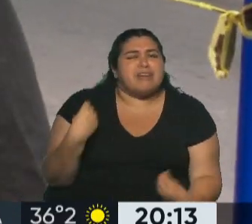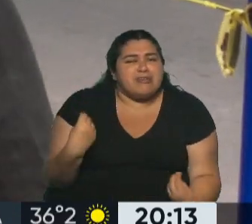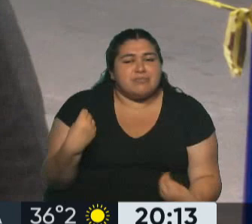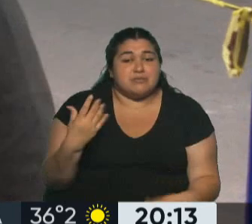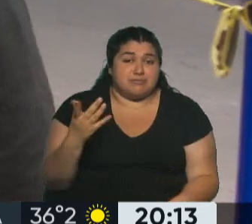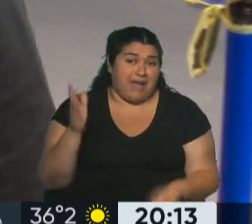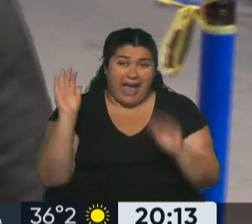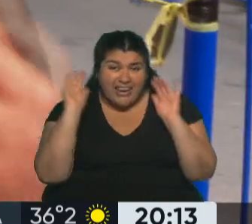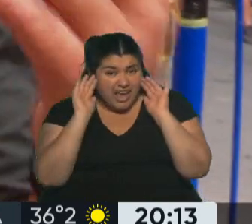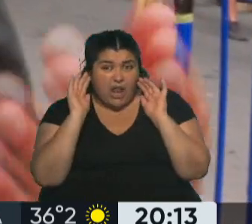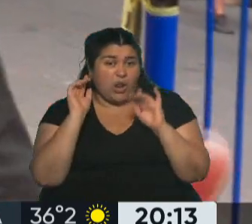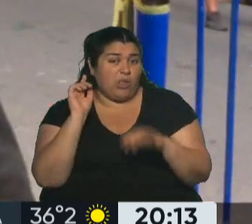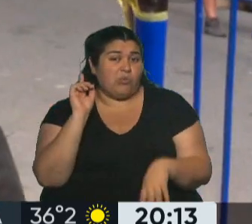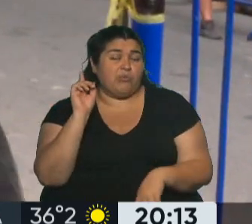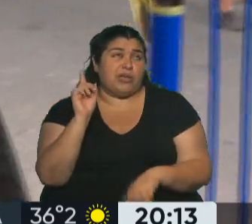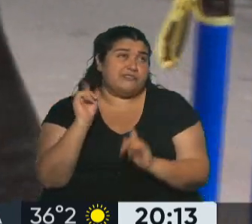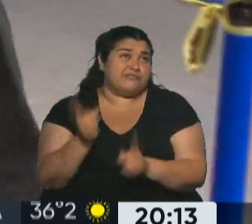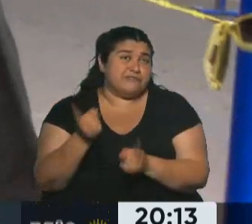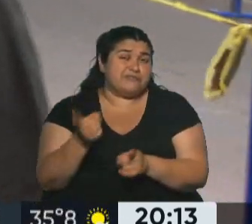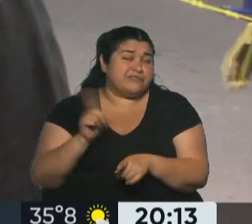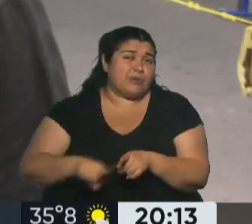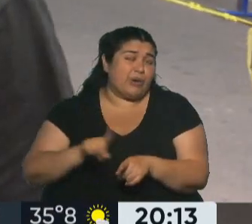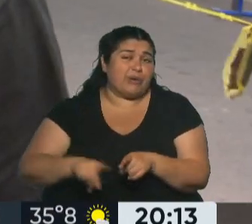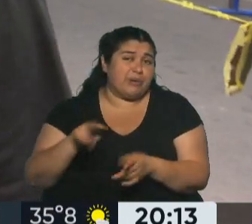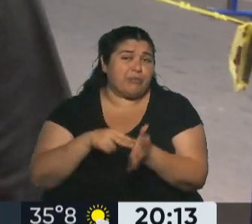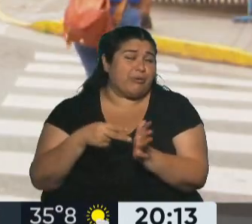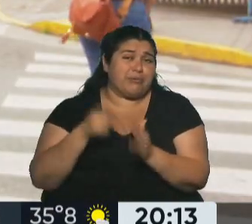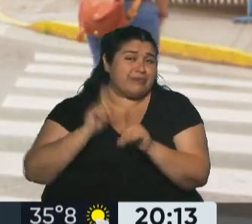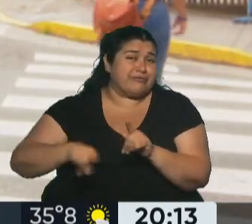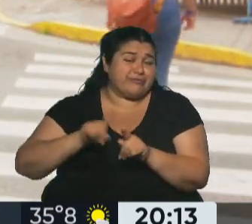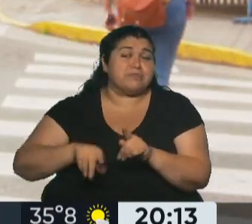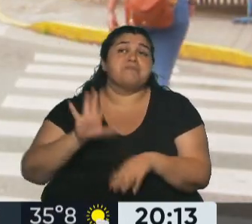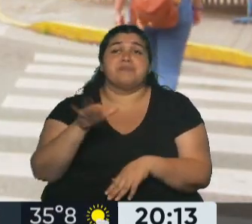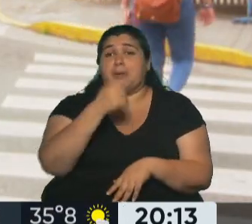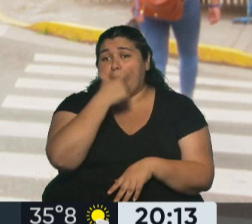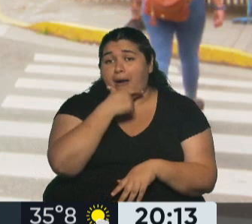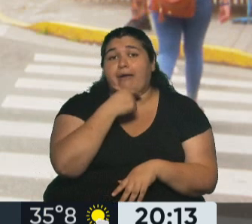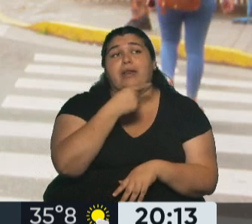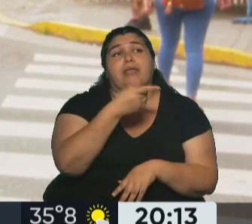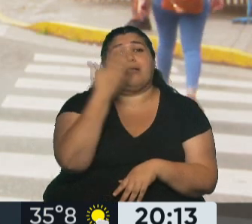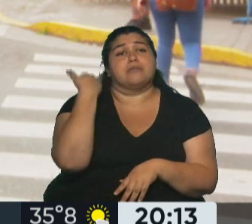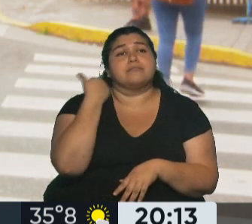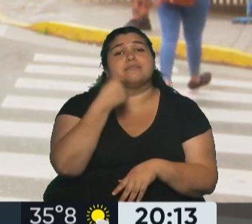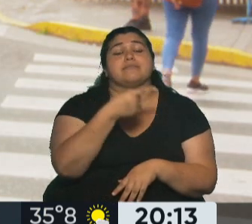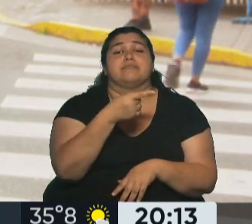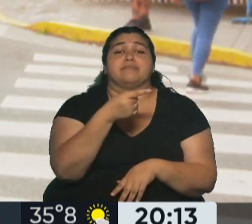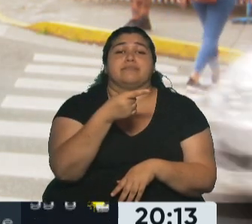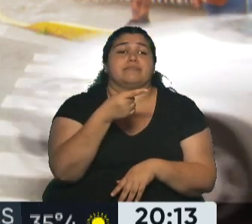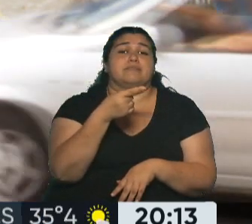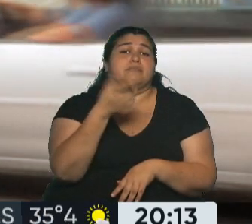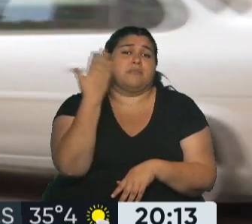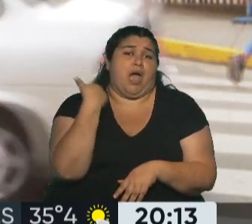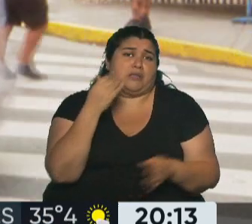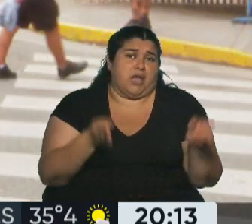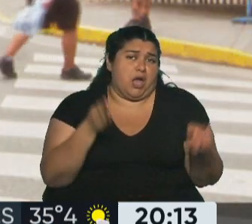es el ídolo histórico de boca eh Y macri también nos dio la mejor